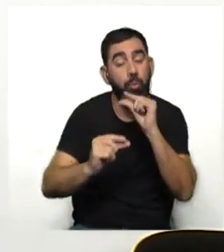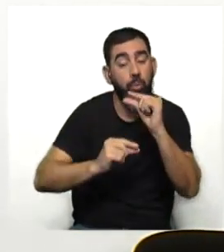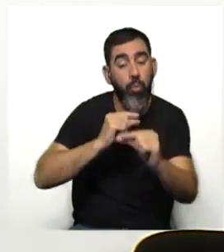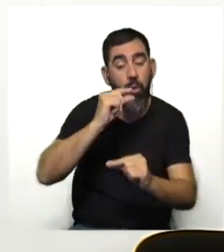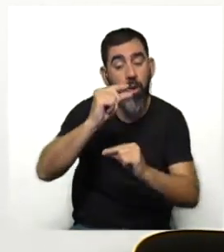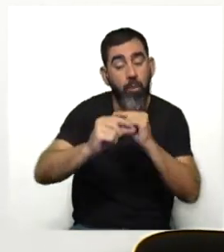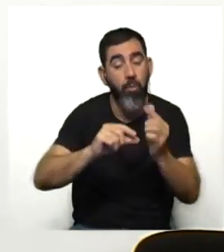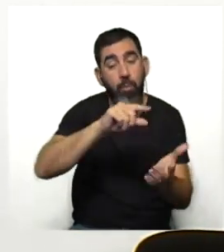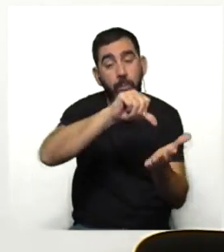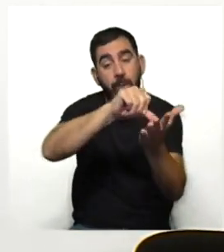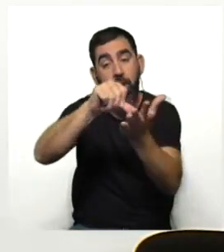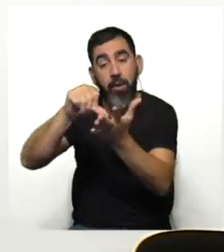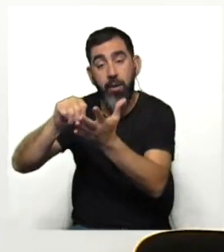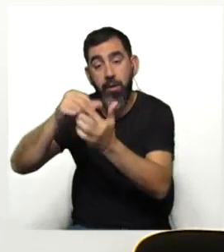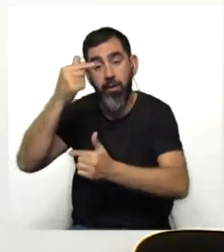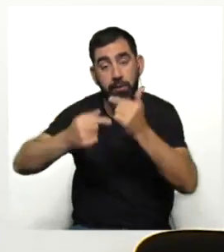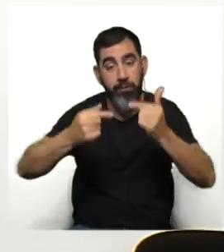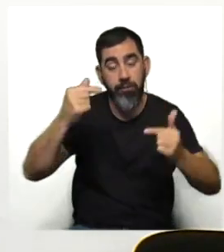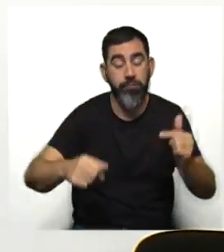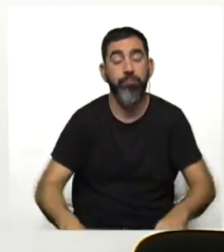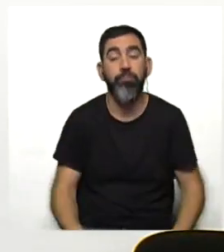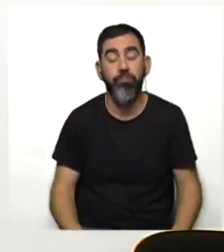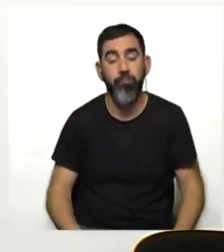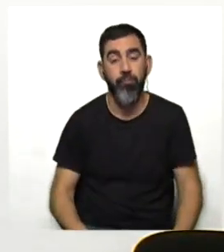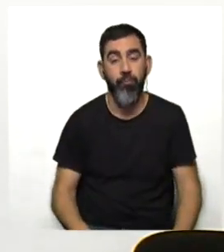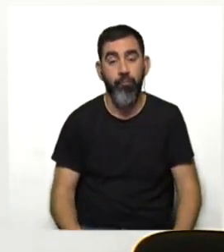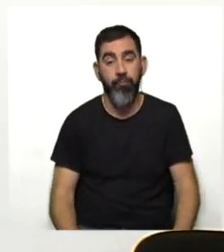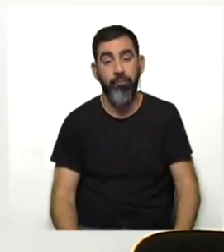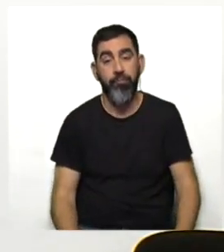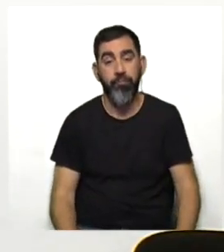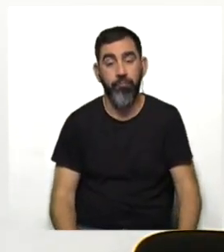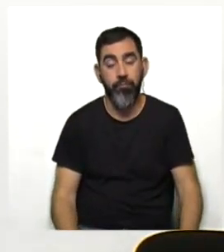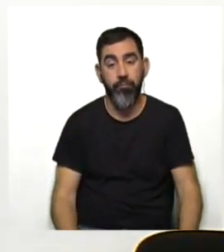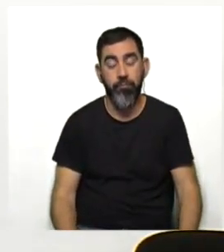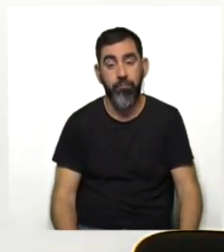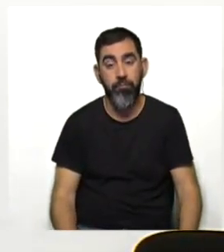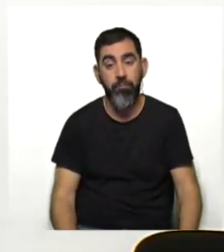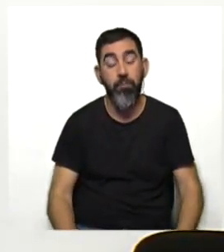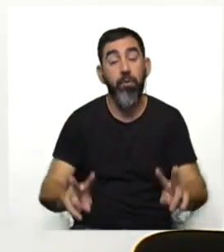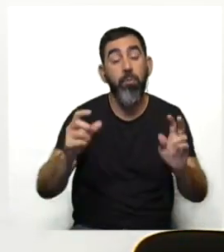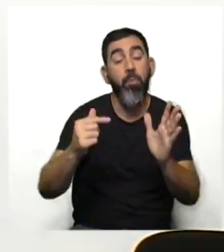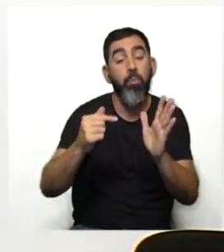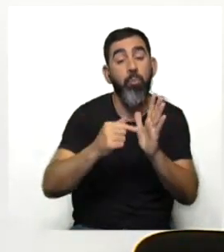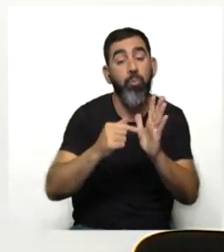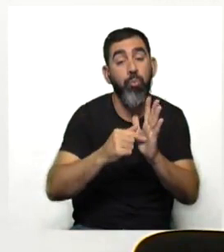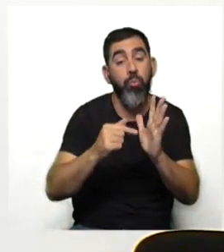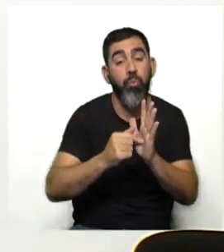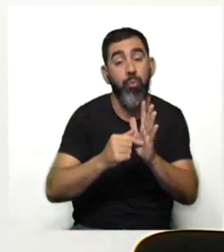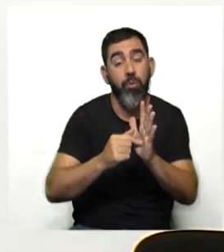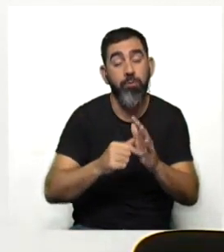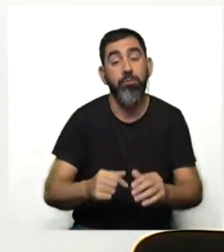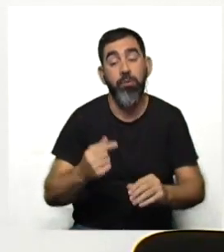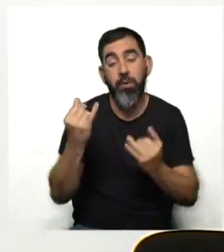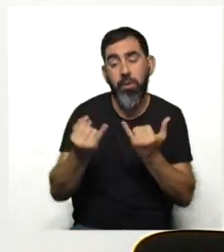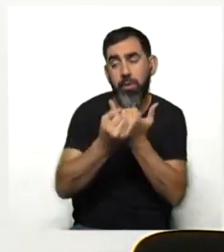a hacer una preocupación por parte de los presidentes de la región para a raíz de hechos puntuales que comenzaron a pasar